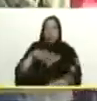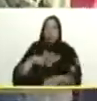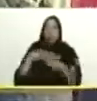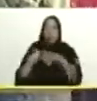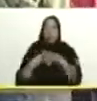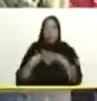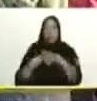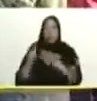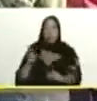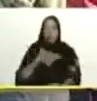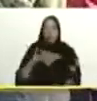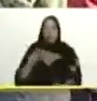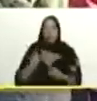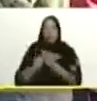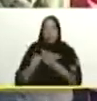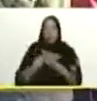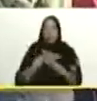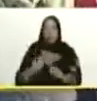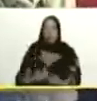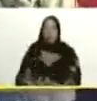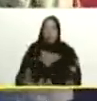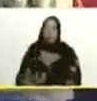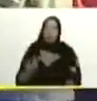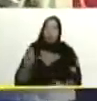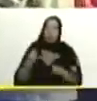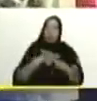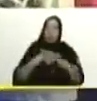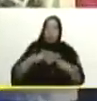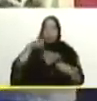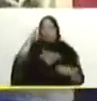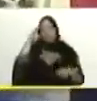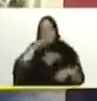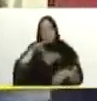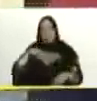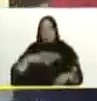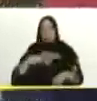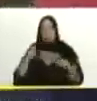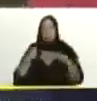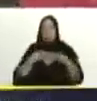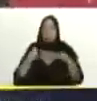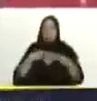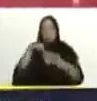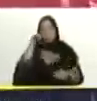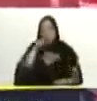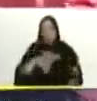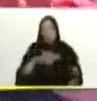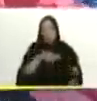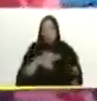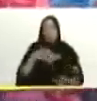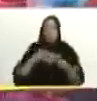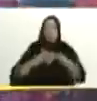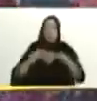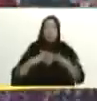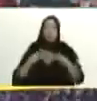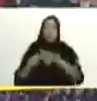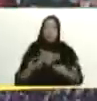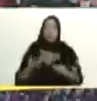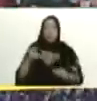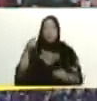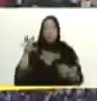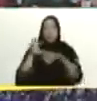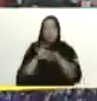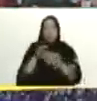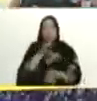patria, mi comandante en jefe! ¡Que viva! ¡Viva la Milicia Nacional Bolivariana! ¡Viva, viva el pueblo en armas! ¡Viva! ¡Viva la